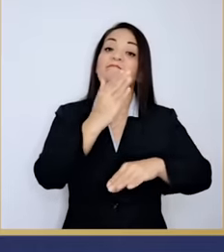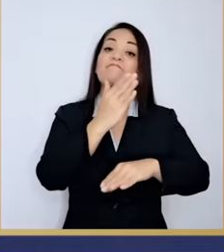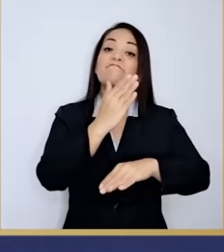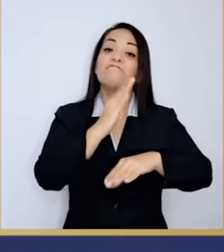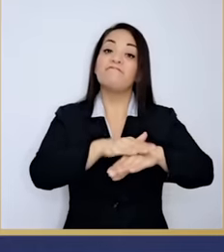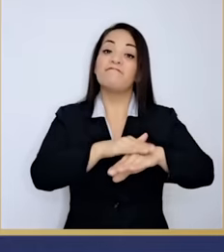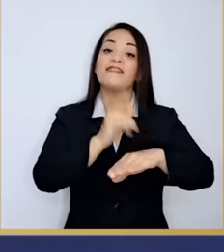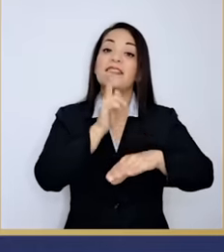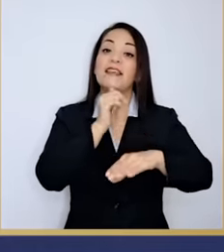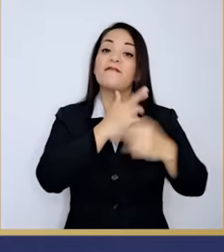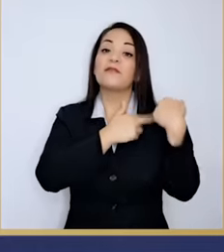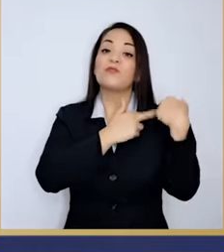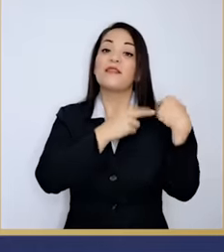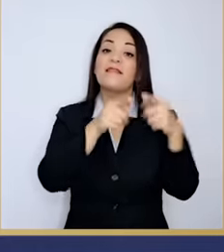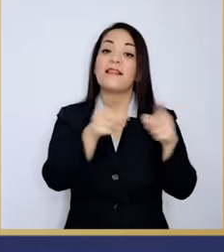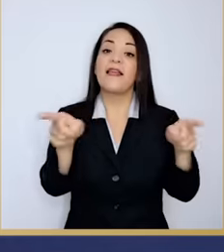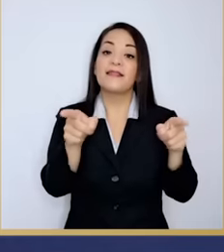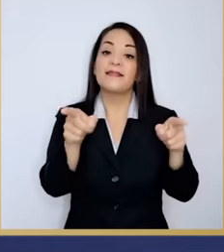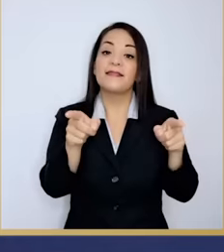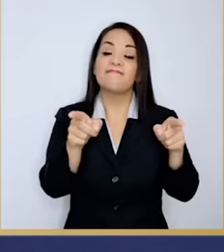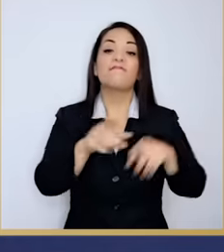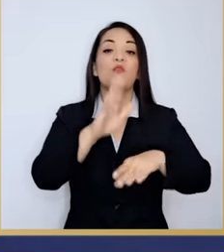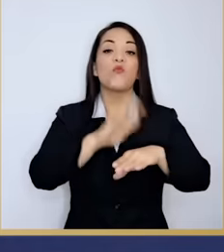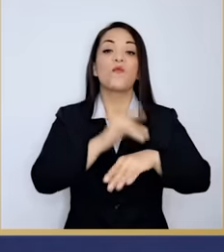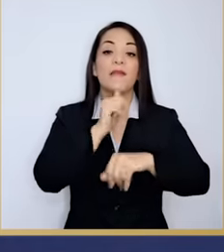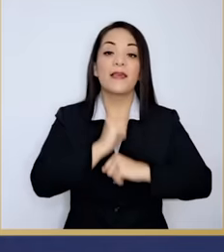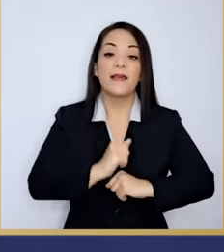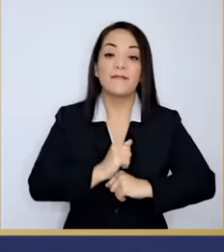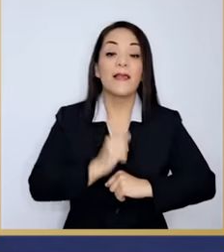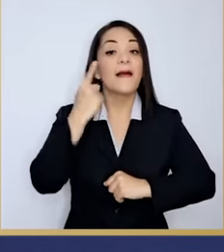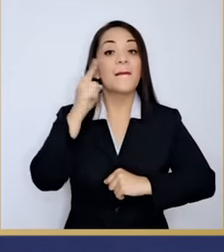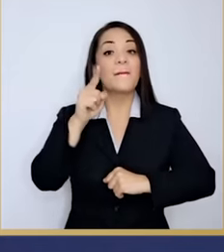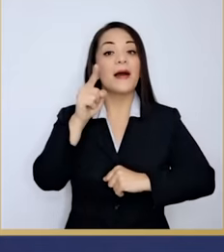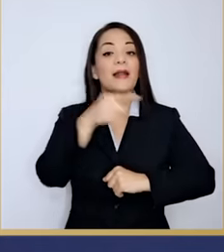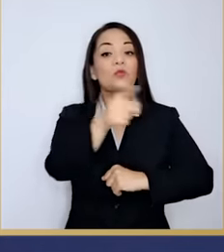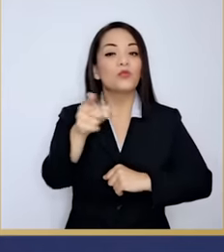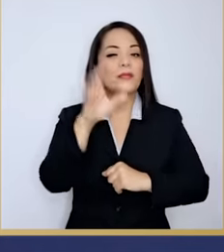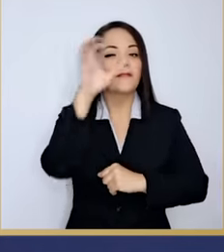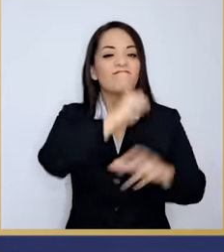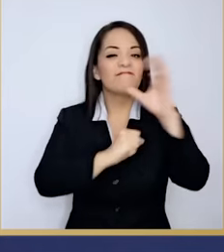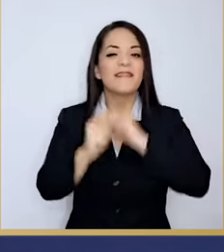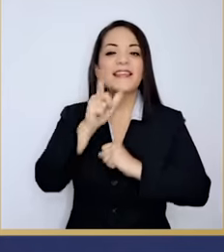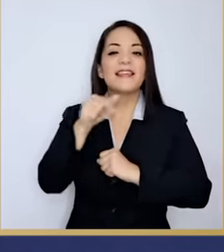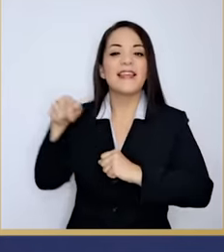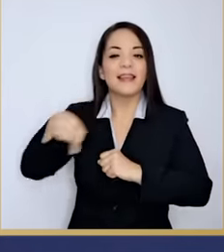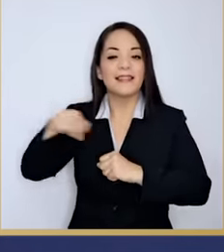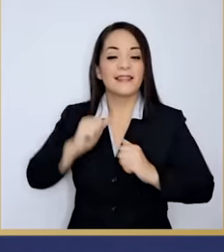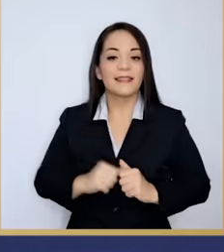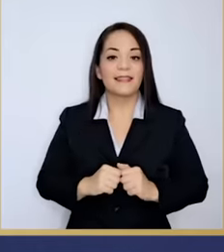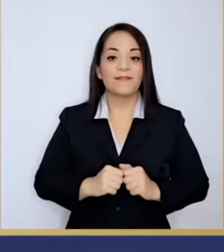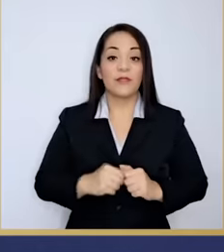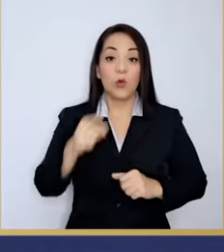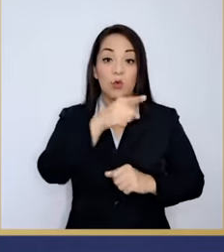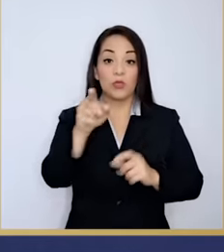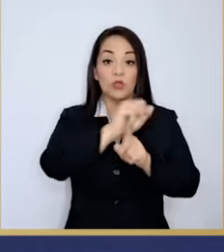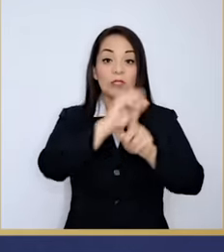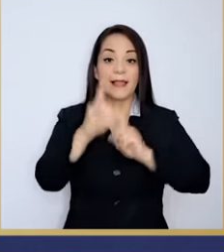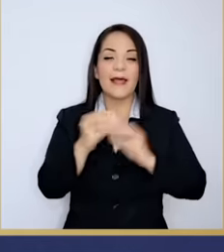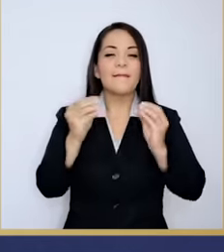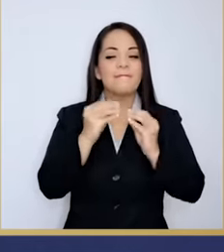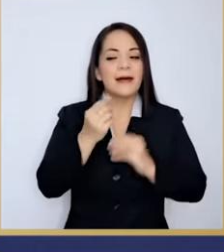sentar responsabilidades para que la conciencia de esta sociedad